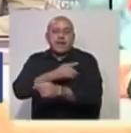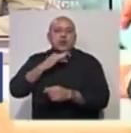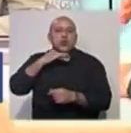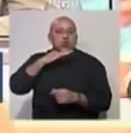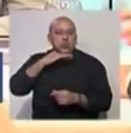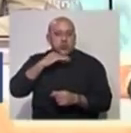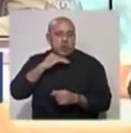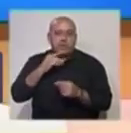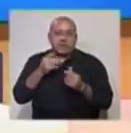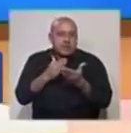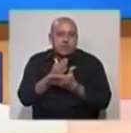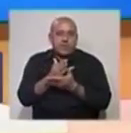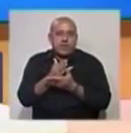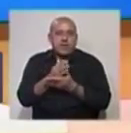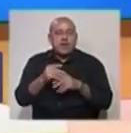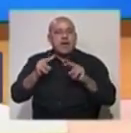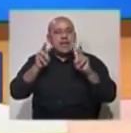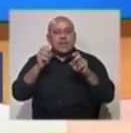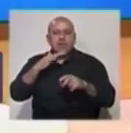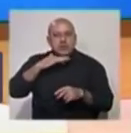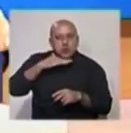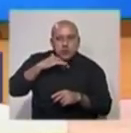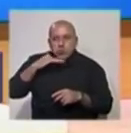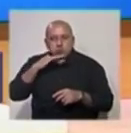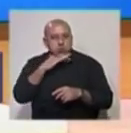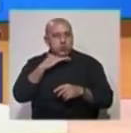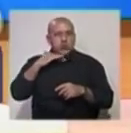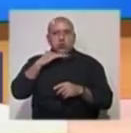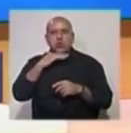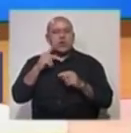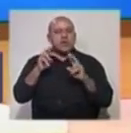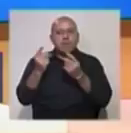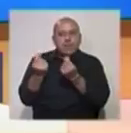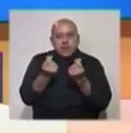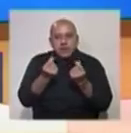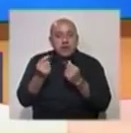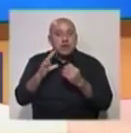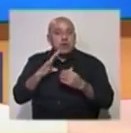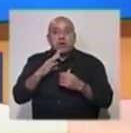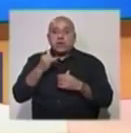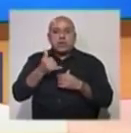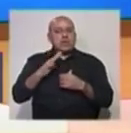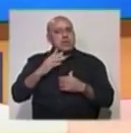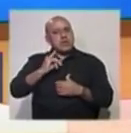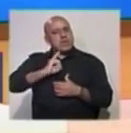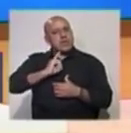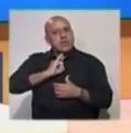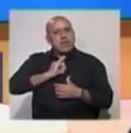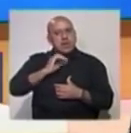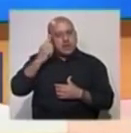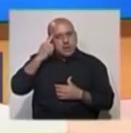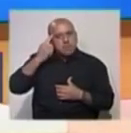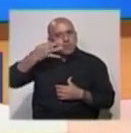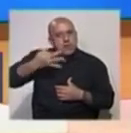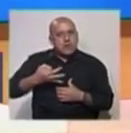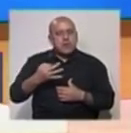excepción. Por eso, frente a la corrupción, no se puede tener sino una posición de principio. Ahora, ¿cuál es uno